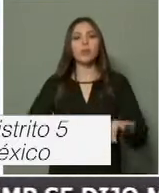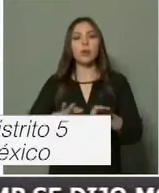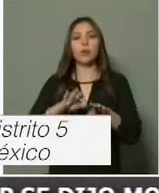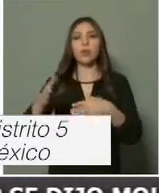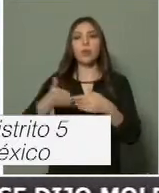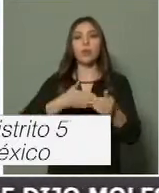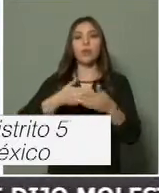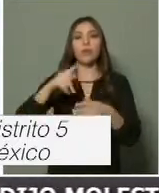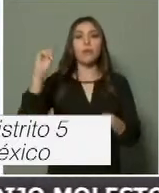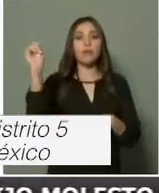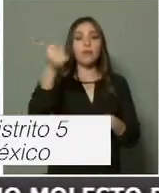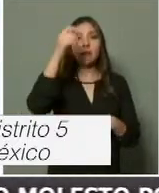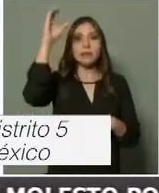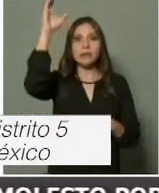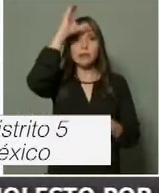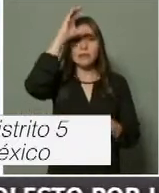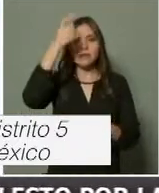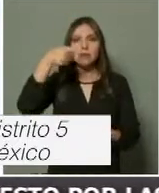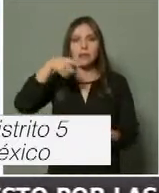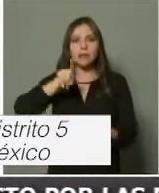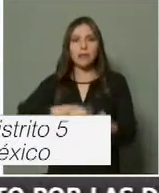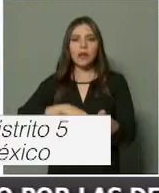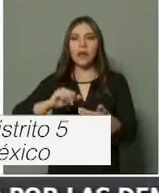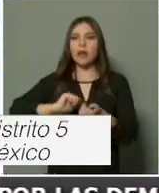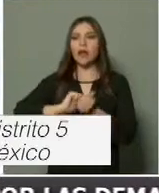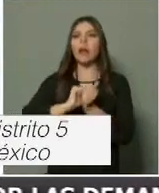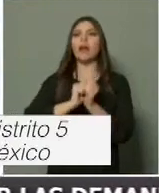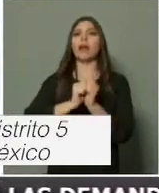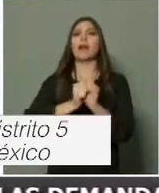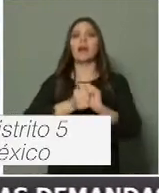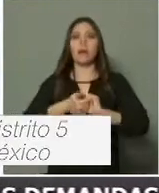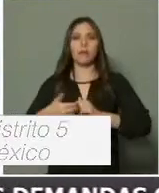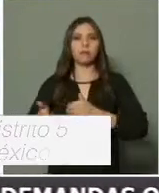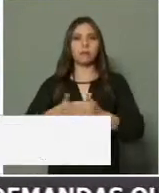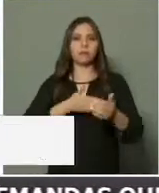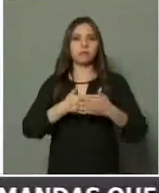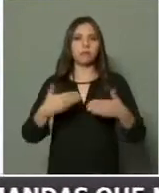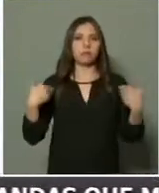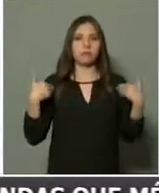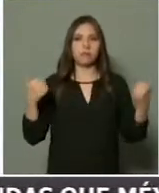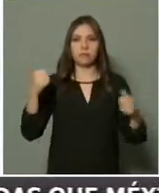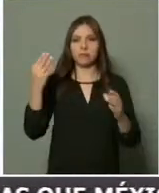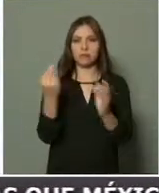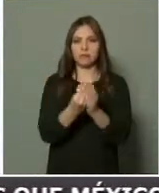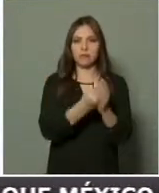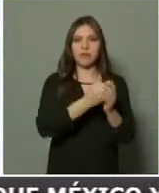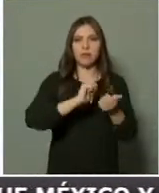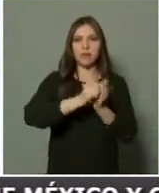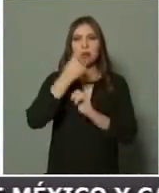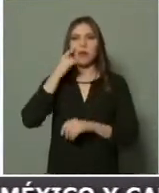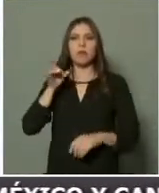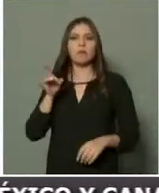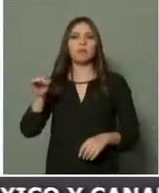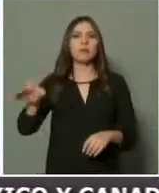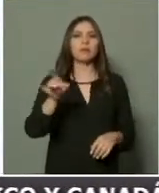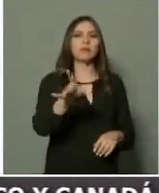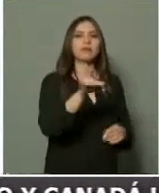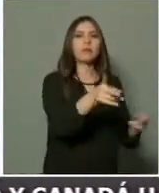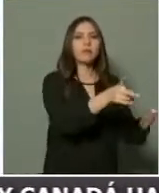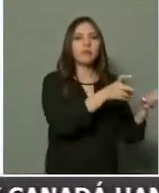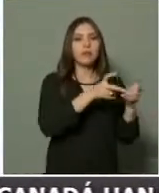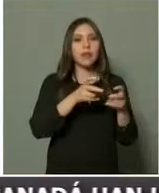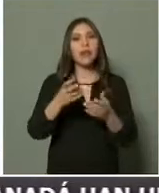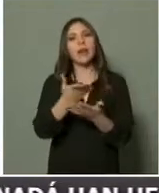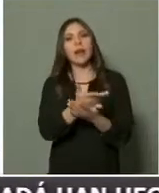mecanismos humanos de inteligencia de vanguardia que rebasen la delincuencia, y también ver protocolos internacionales